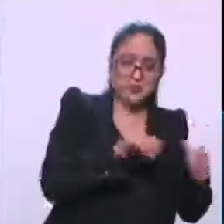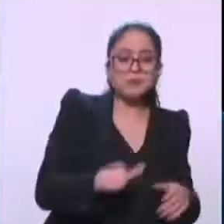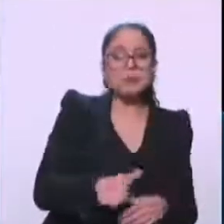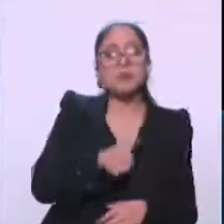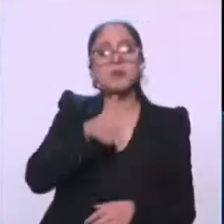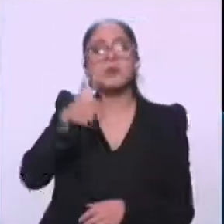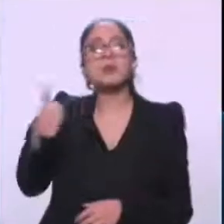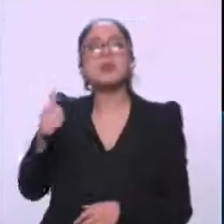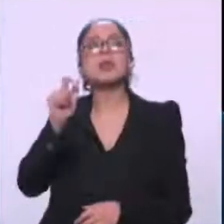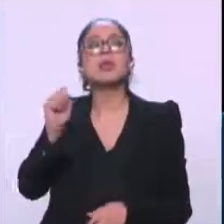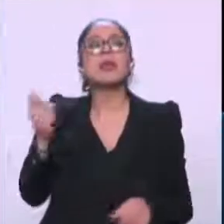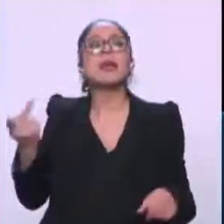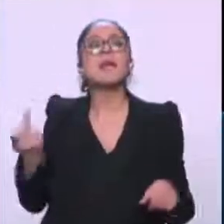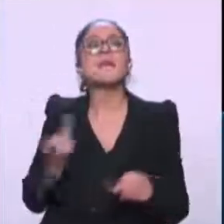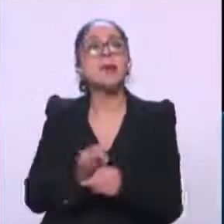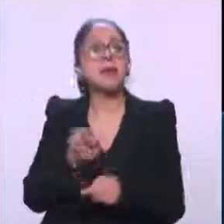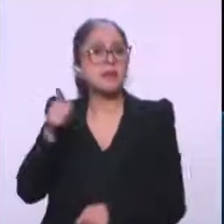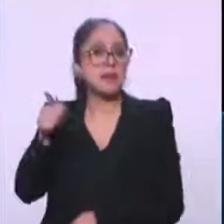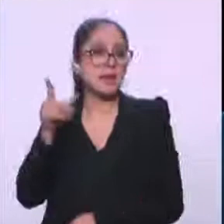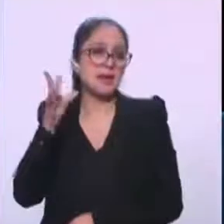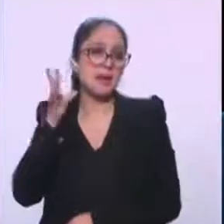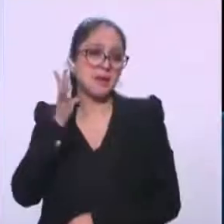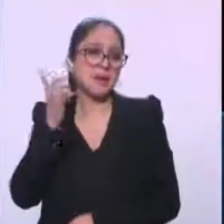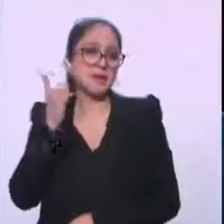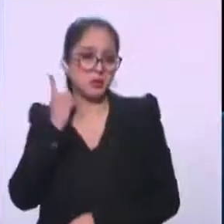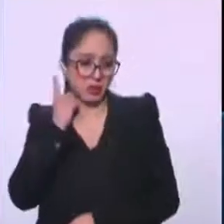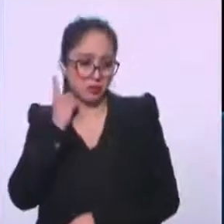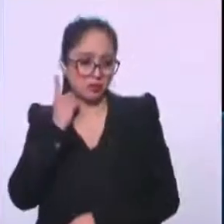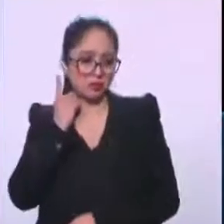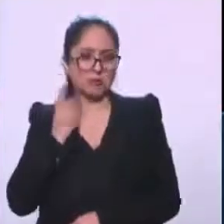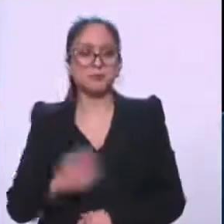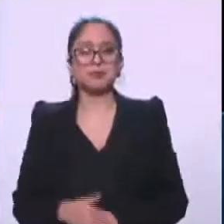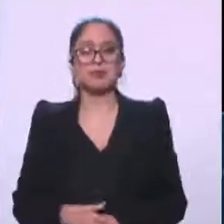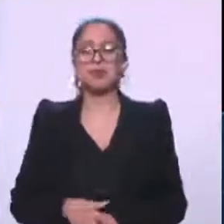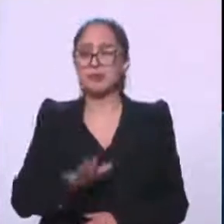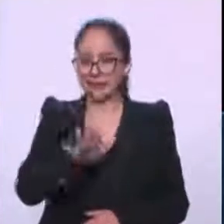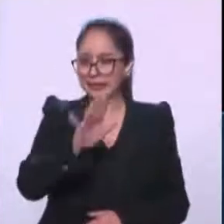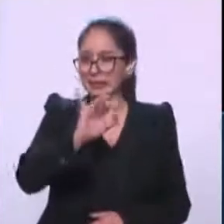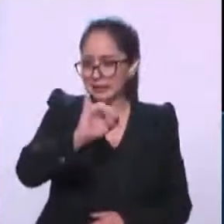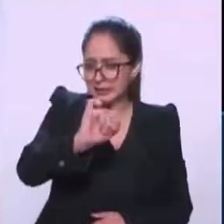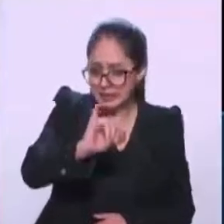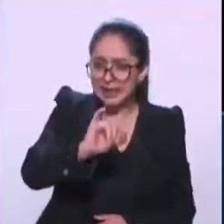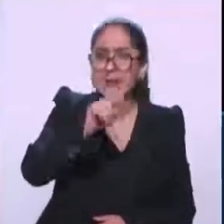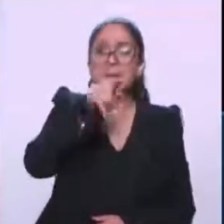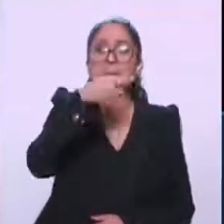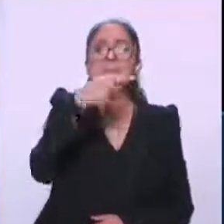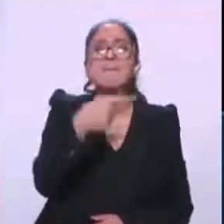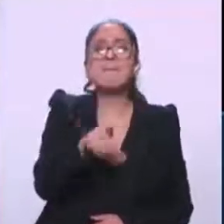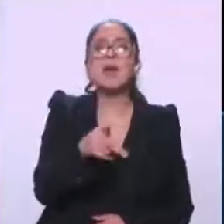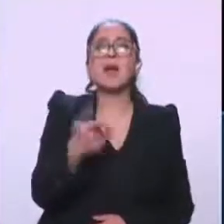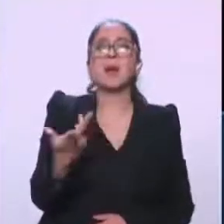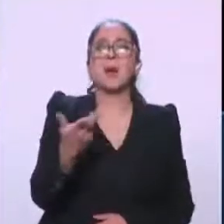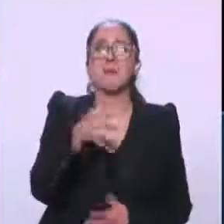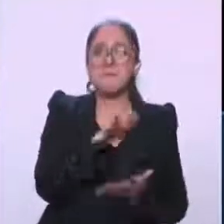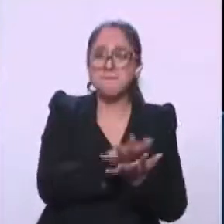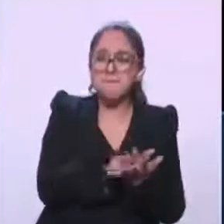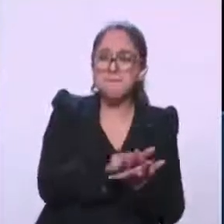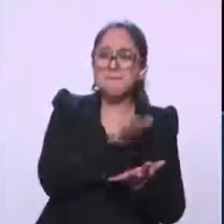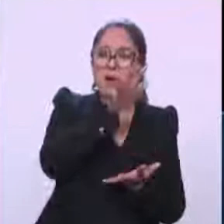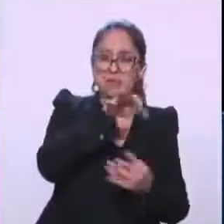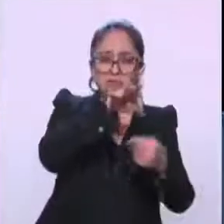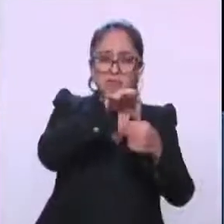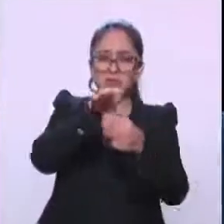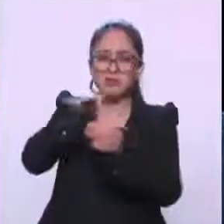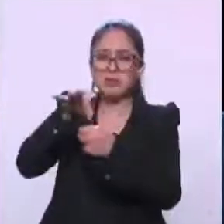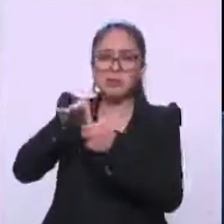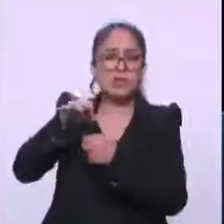Congreso? Pero al final, cuando no tienes lo que domina en una elección